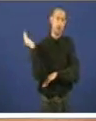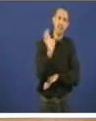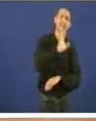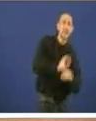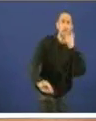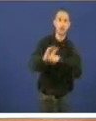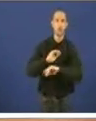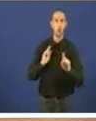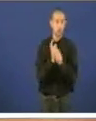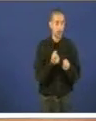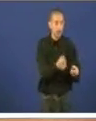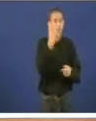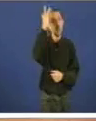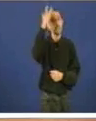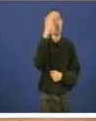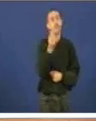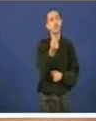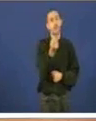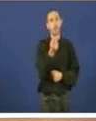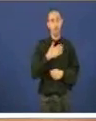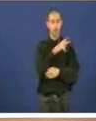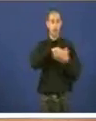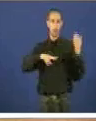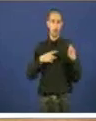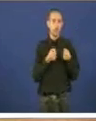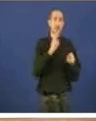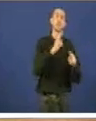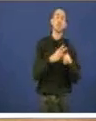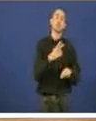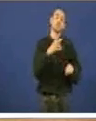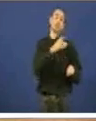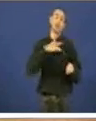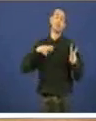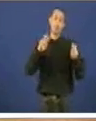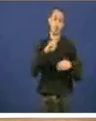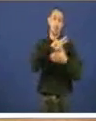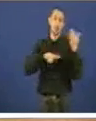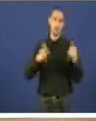financeira en Galicia que se chama Nova Caixa Galicia Banco. Moitas con eso gracias, non estou presidente. De acordo. Moitas gracias.